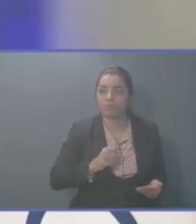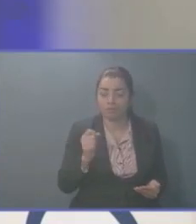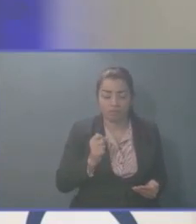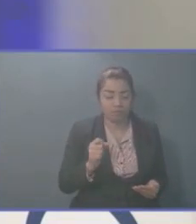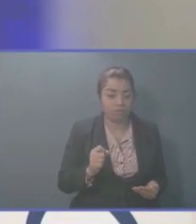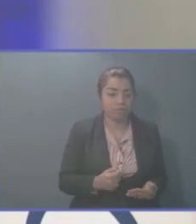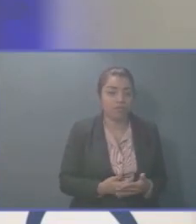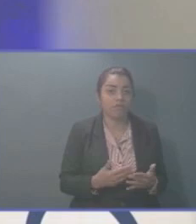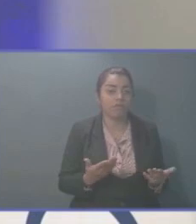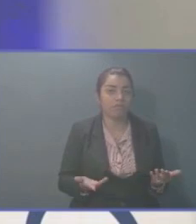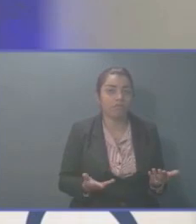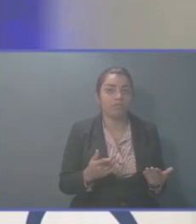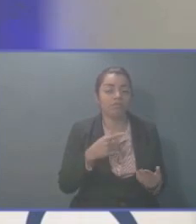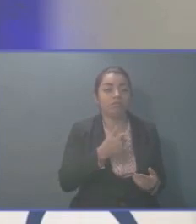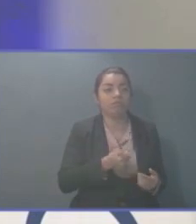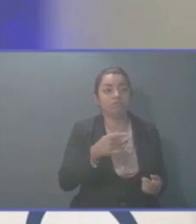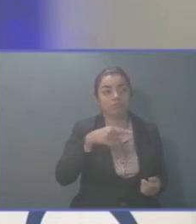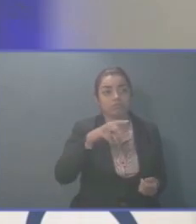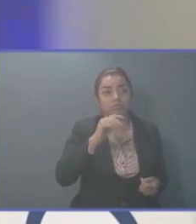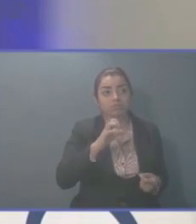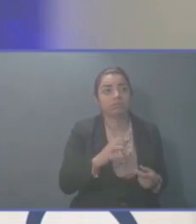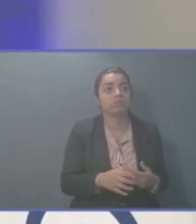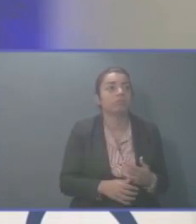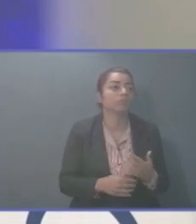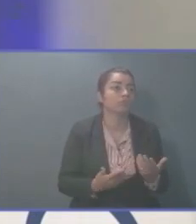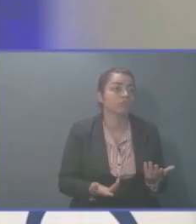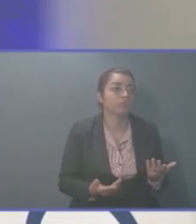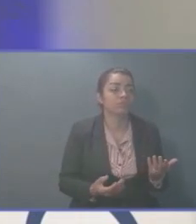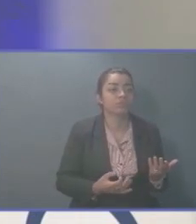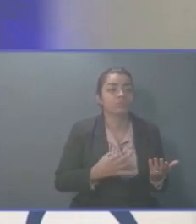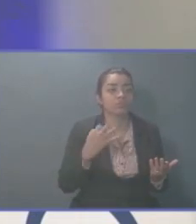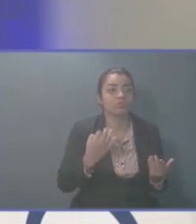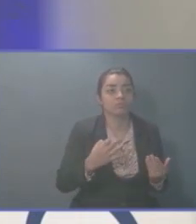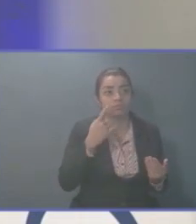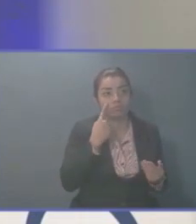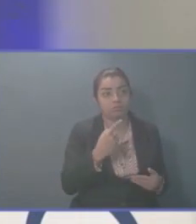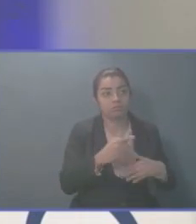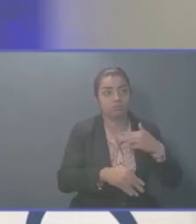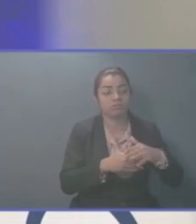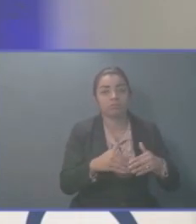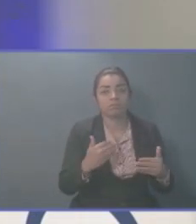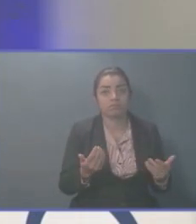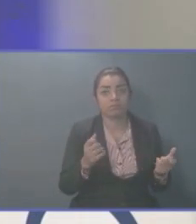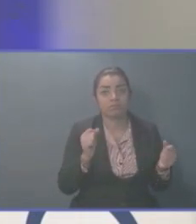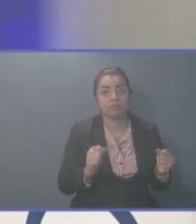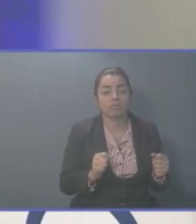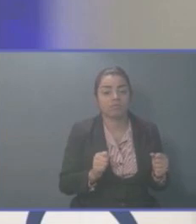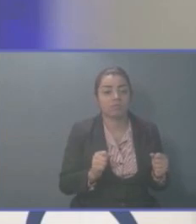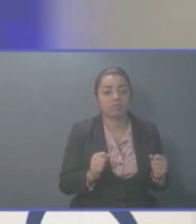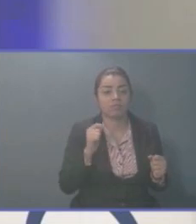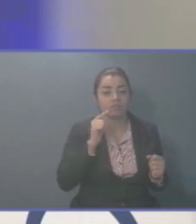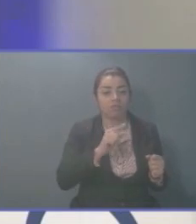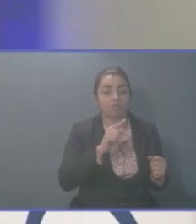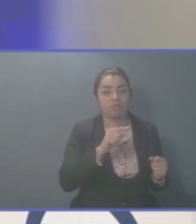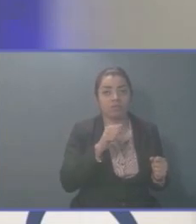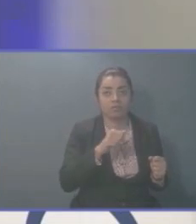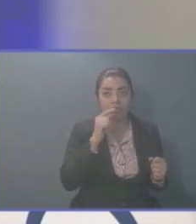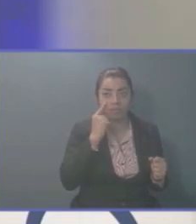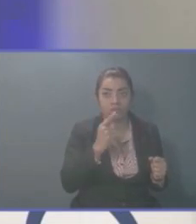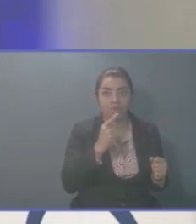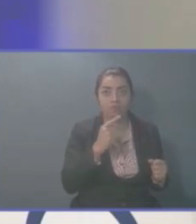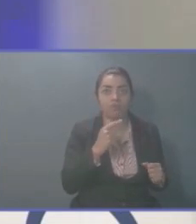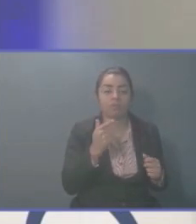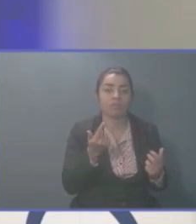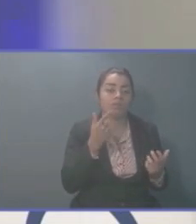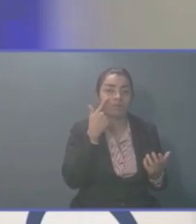de la policía o del organismo de inteligencia de Estado, eso tendrá que definirse, pero nosotros lo hemos denunciado porque desde el día sábado